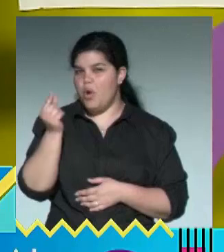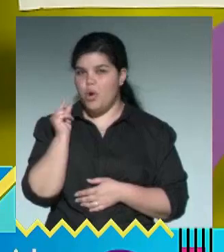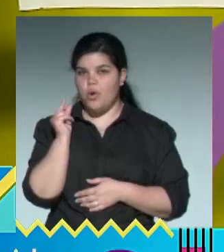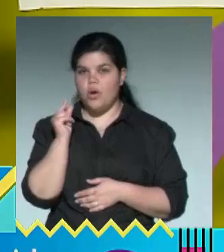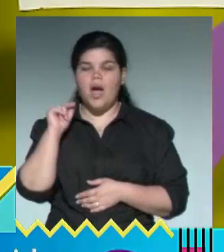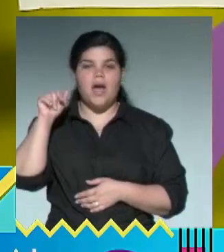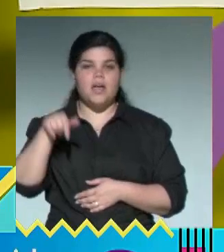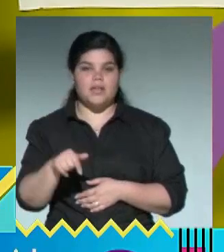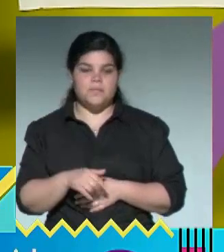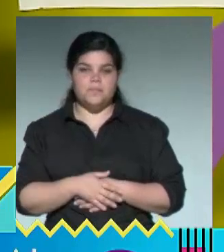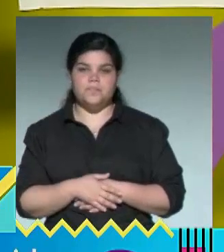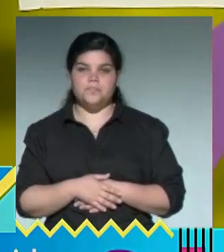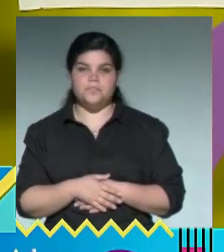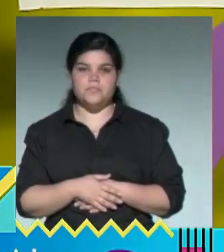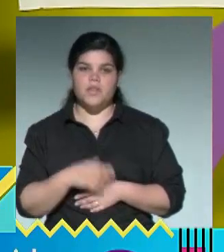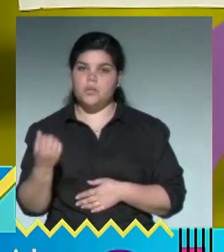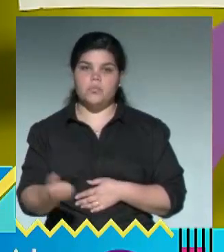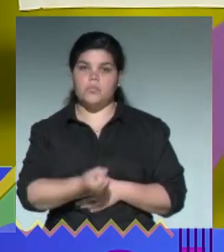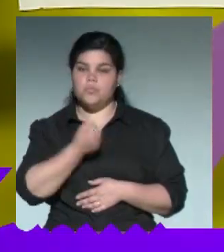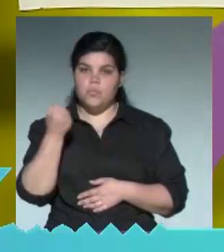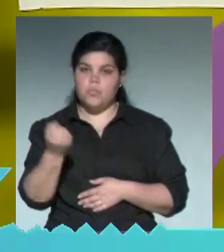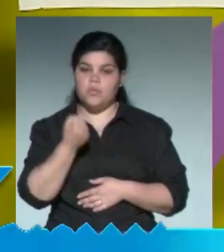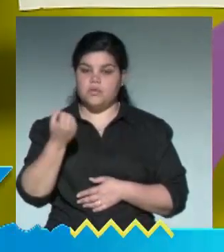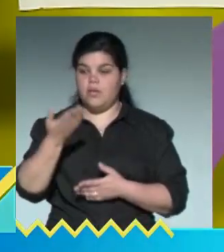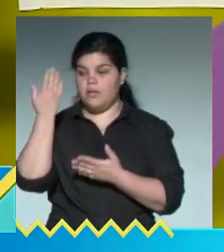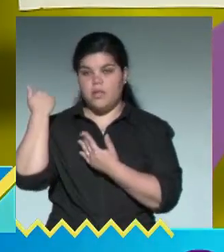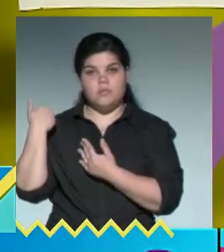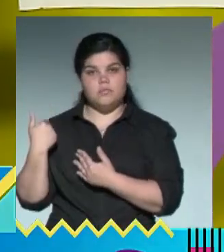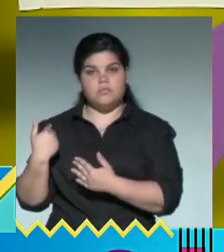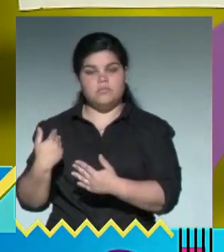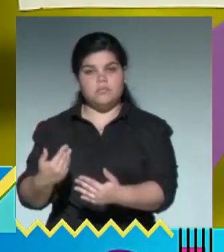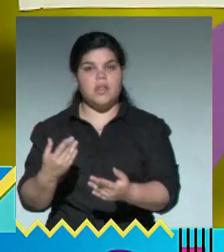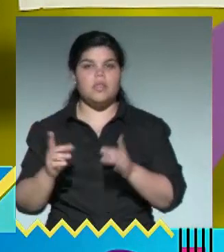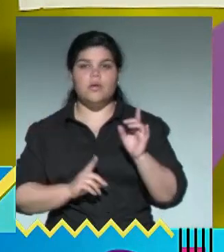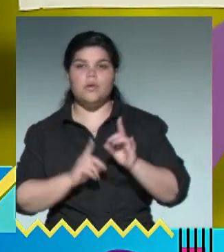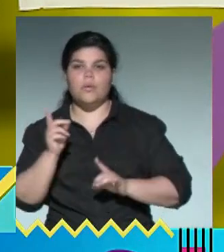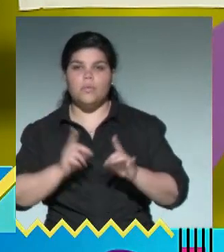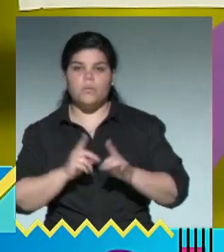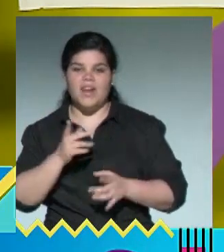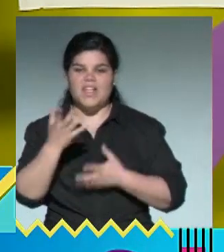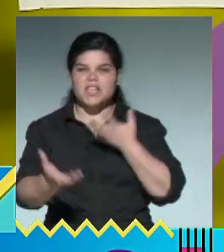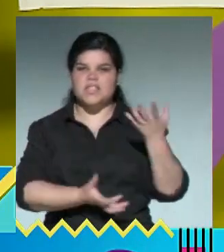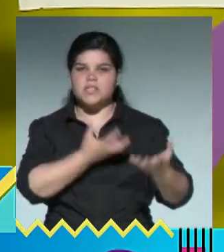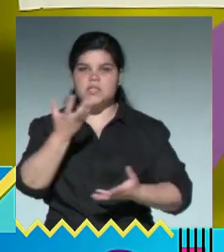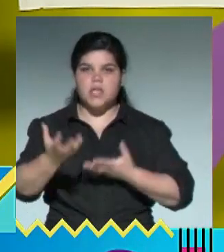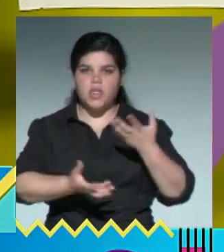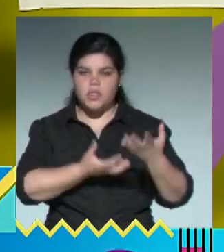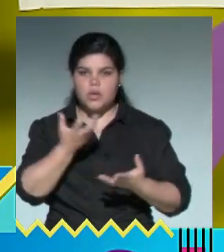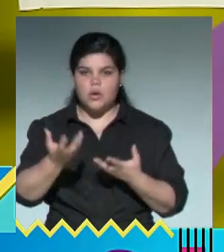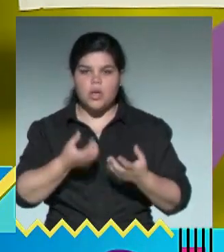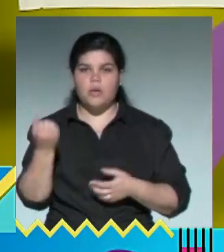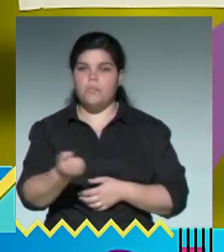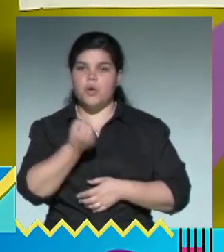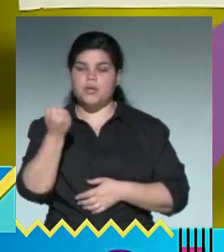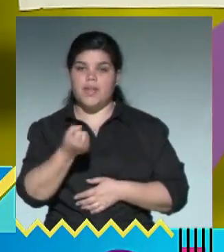de los grandes eventos, podría decirse, de los últimos tiempos, que tiene que ver con uno de los incendios forestales más grandes de la provincia. Así se dio el